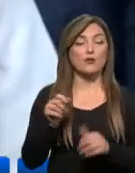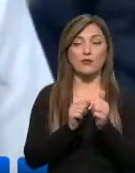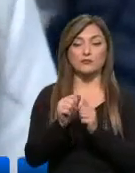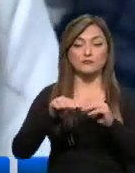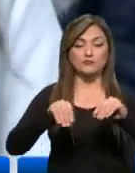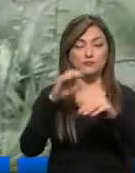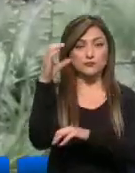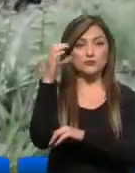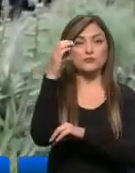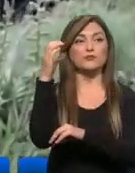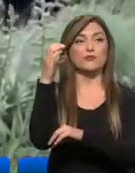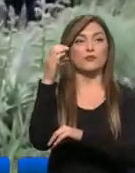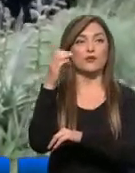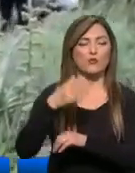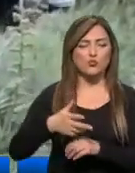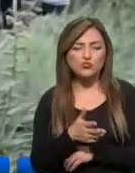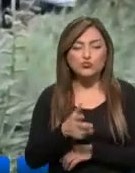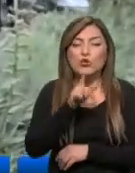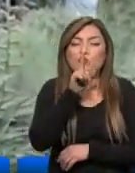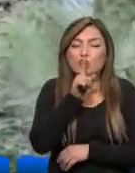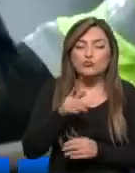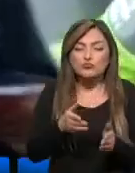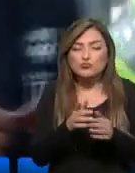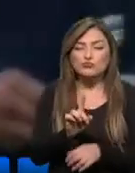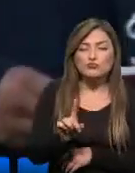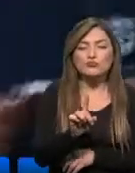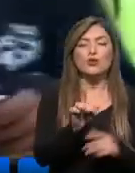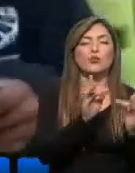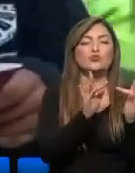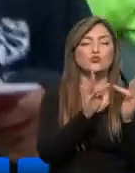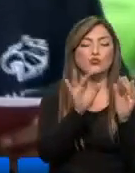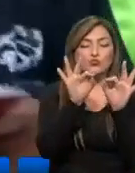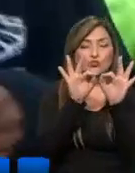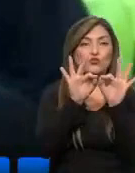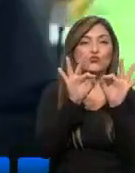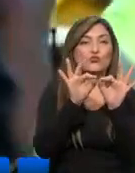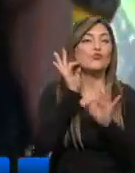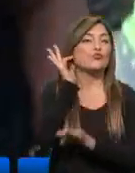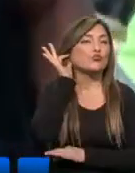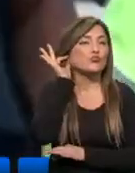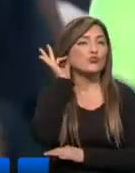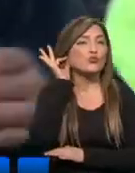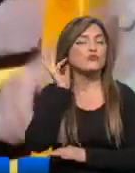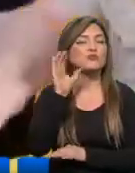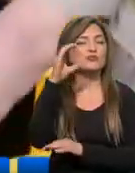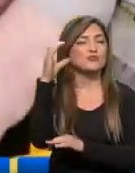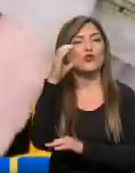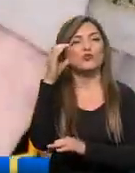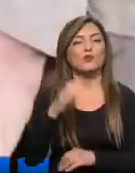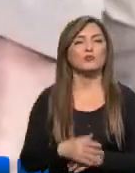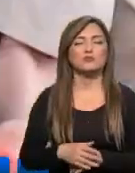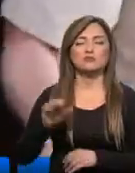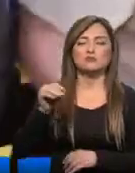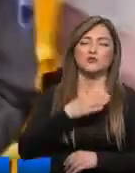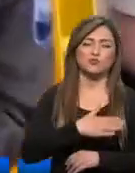territorio colombiano por los pasos irregulares de la frontera, luego de tener contacto a través de Facebook con una mujer de ese país. Por ello se